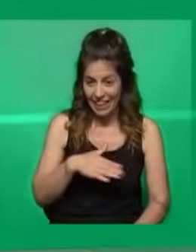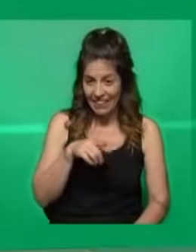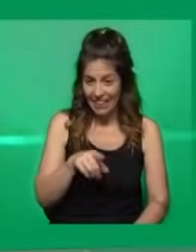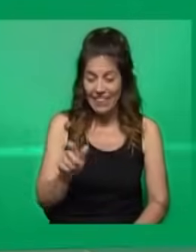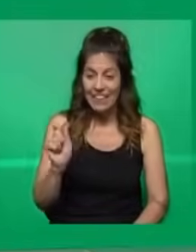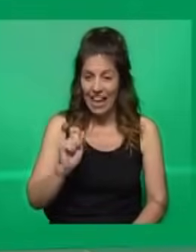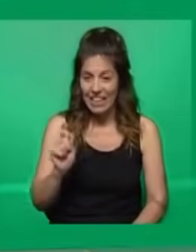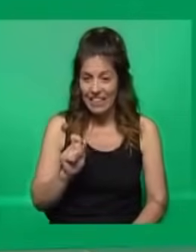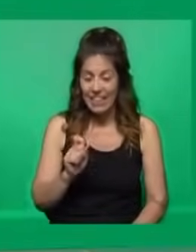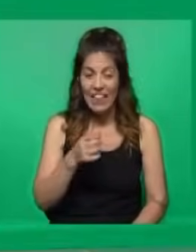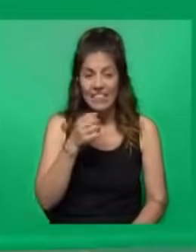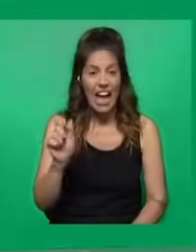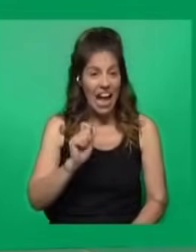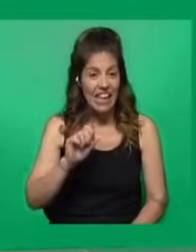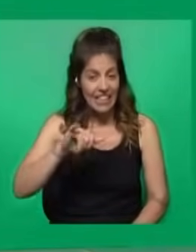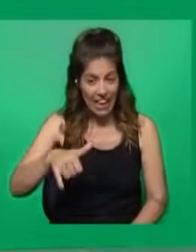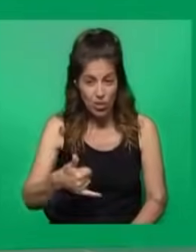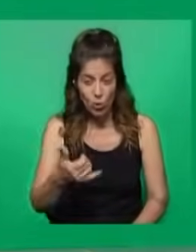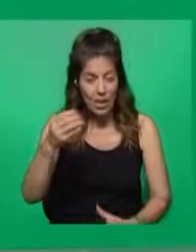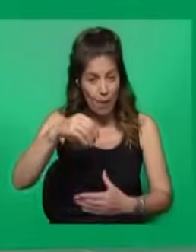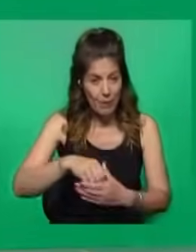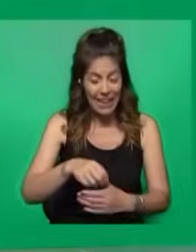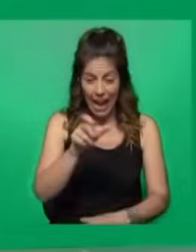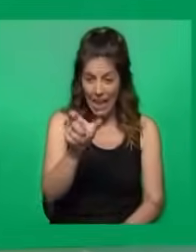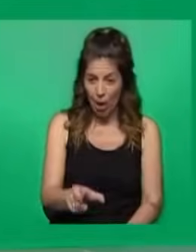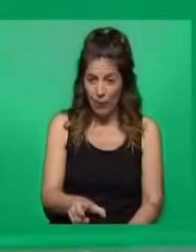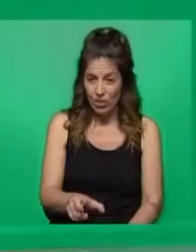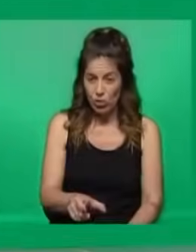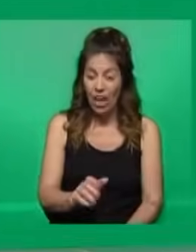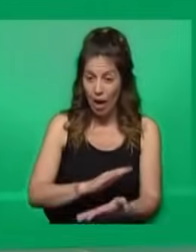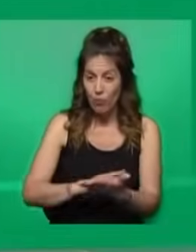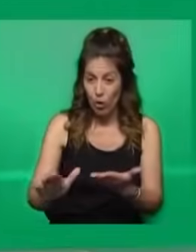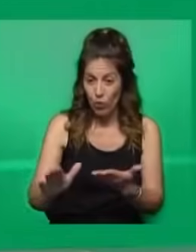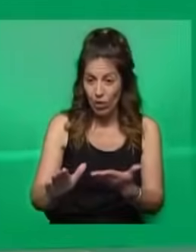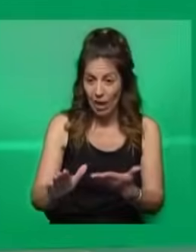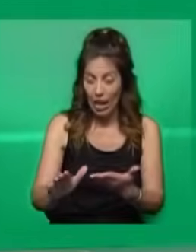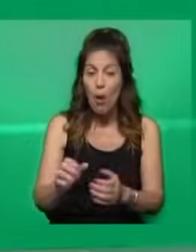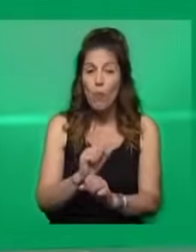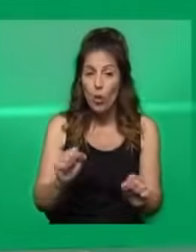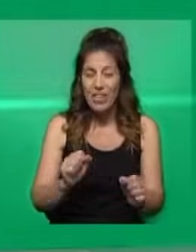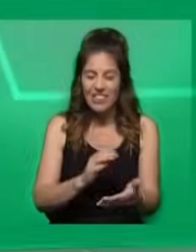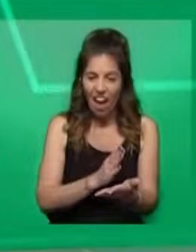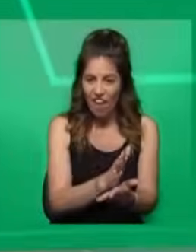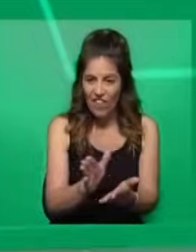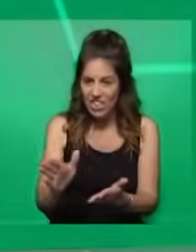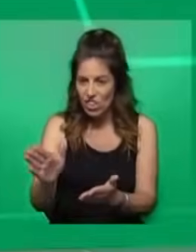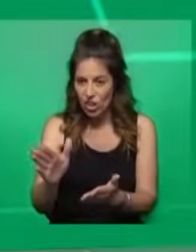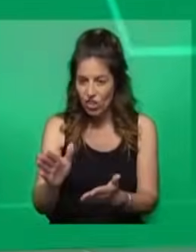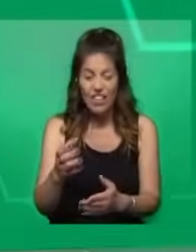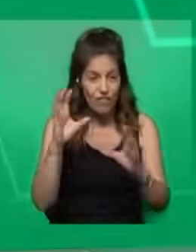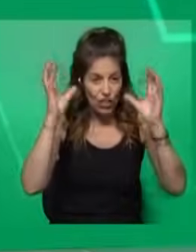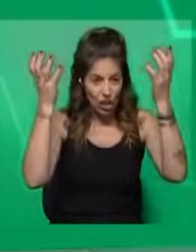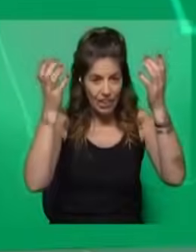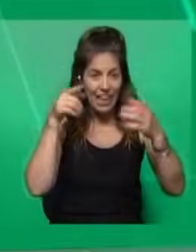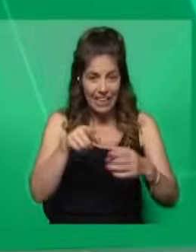alerta y dice que la alerta azul implica que la persona prófuga es propensa a la evasión y además violenta